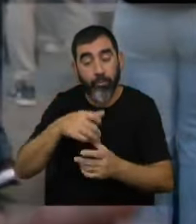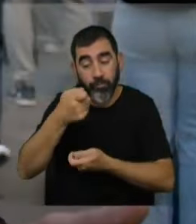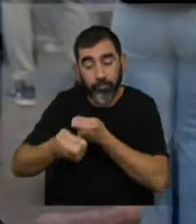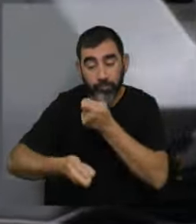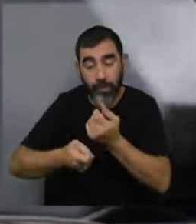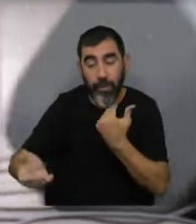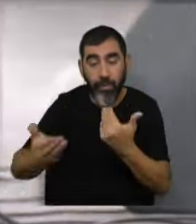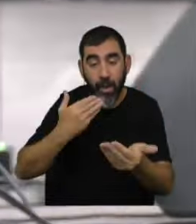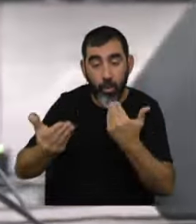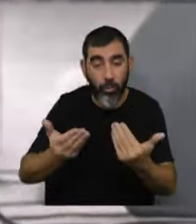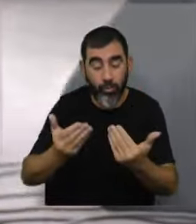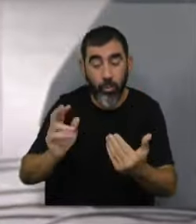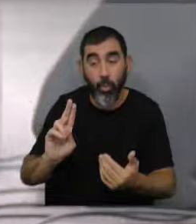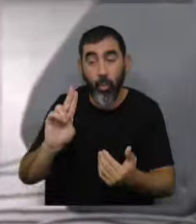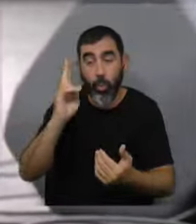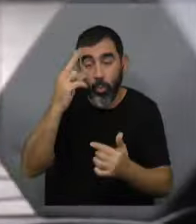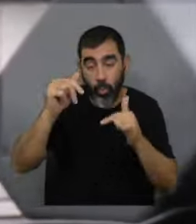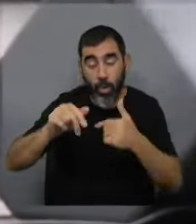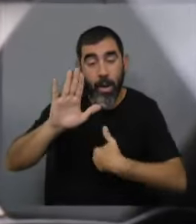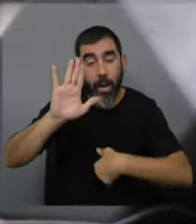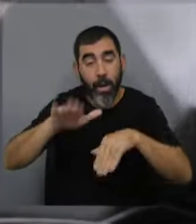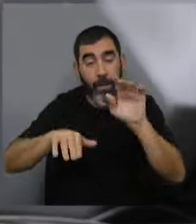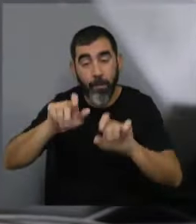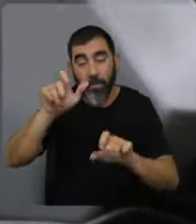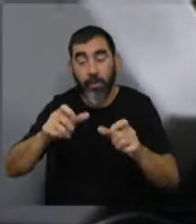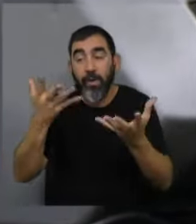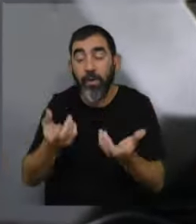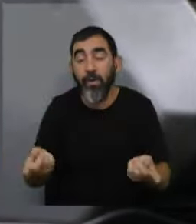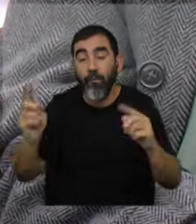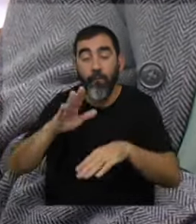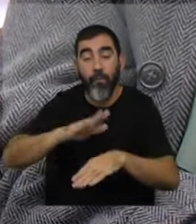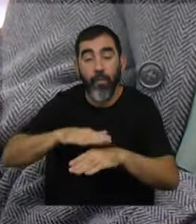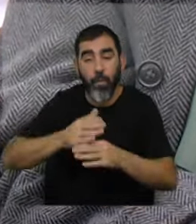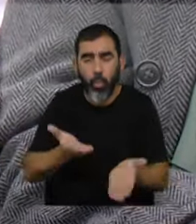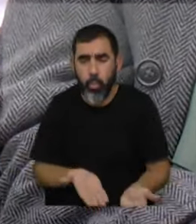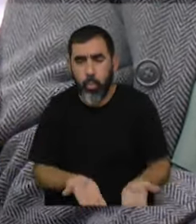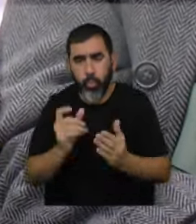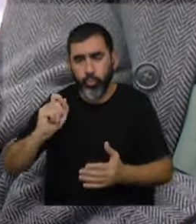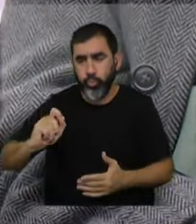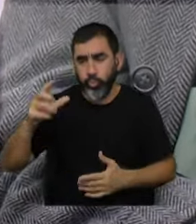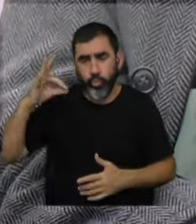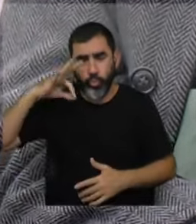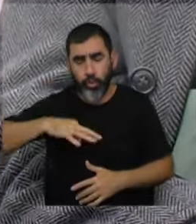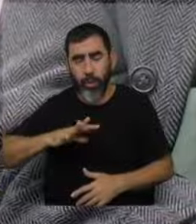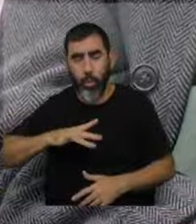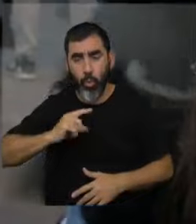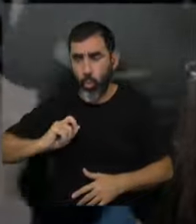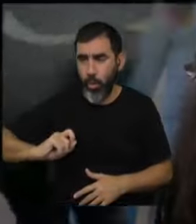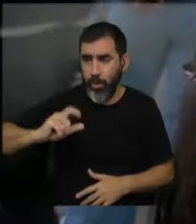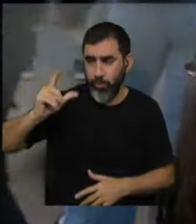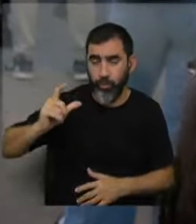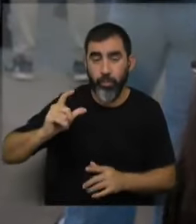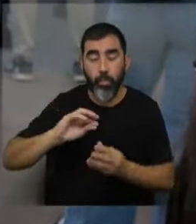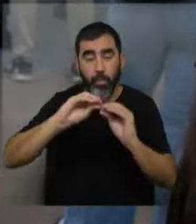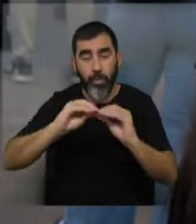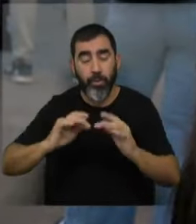espacios de diálogo Yo creo que el Uruguay la mayoría de los uruguayos quiere volver al momento donde crecían los salarios crecían las jubilaciones crecía el